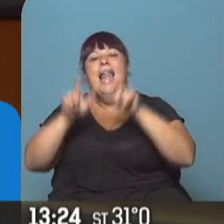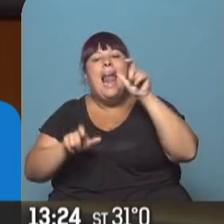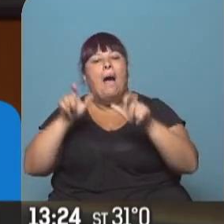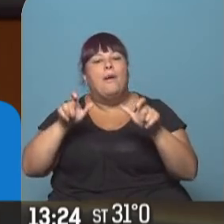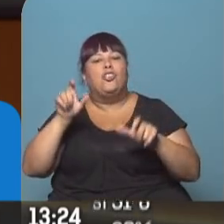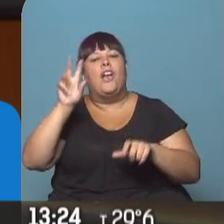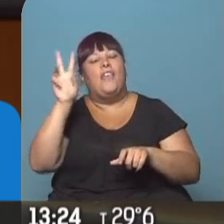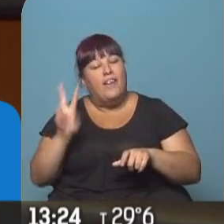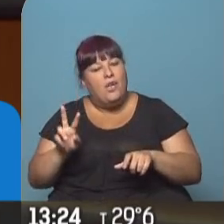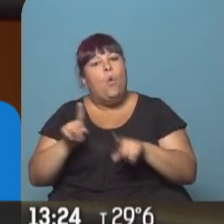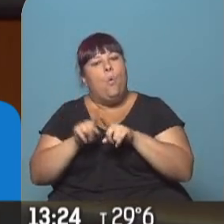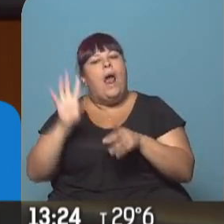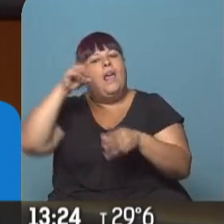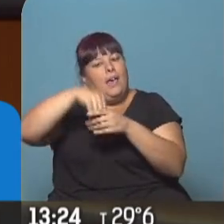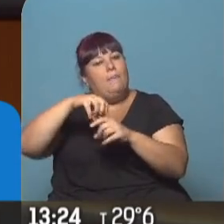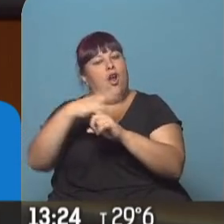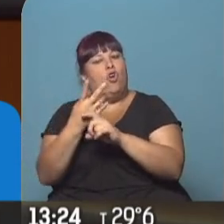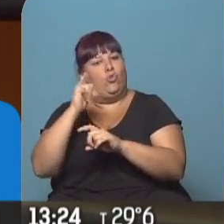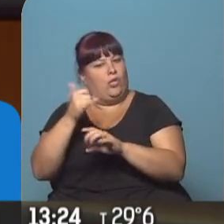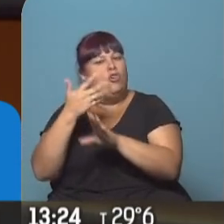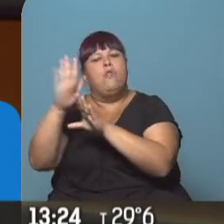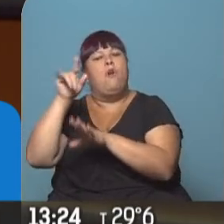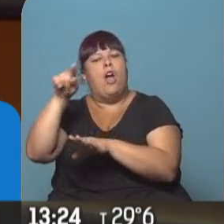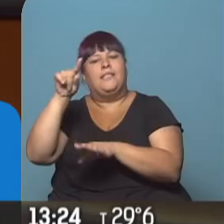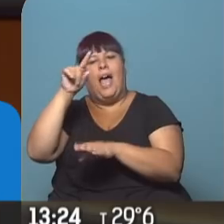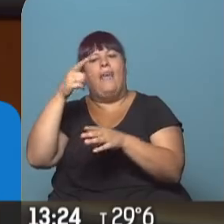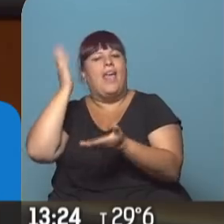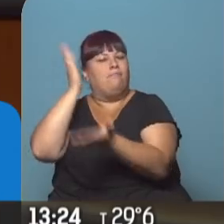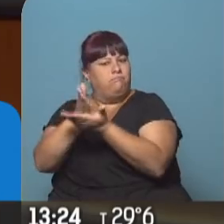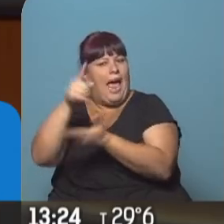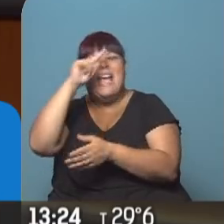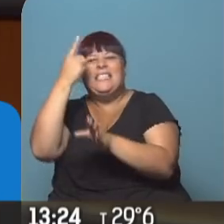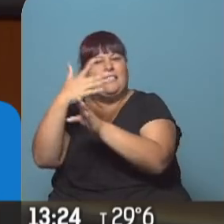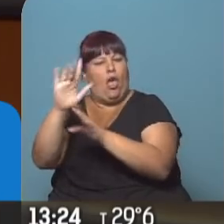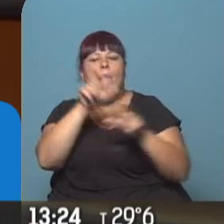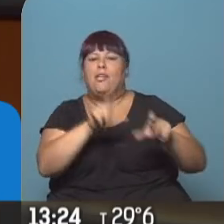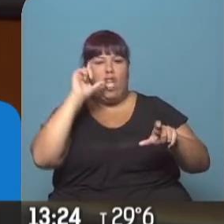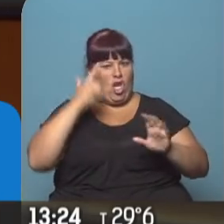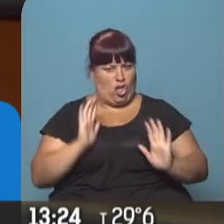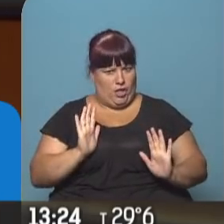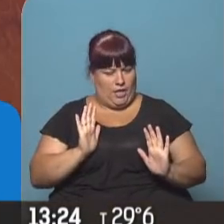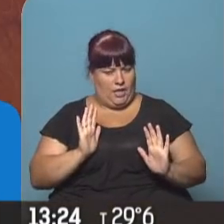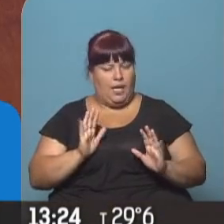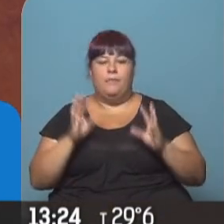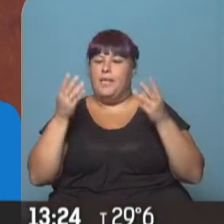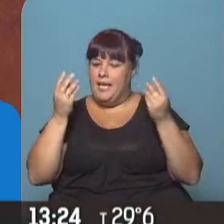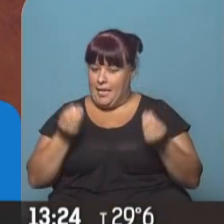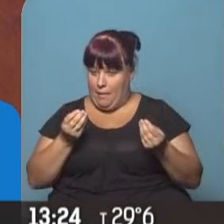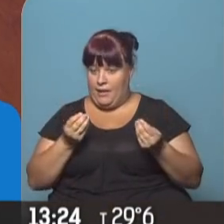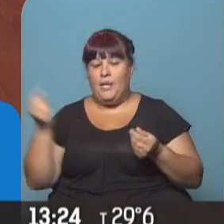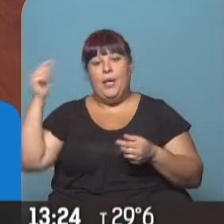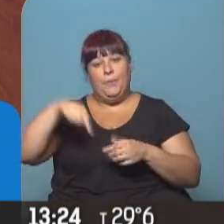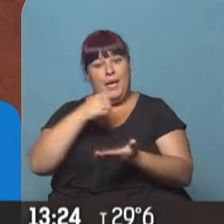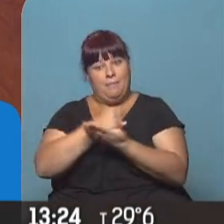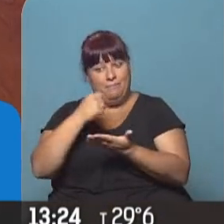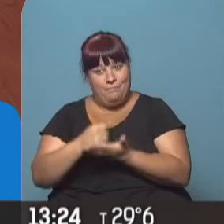de Venezuela como integrantes del Mercosur, independientemente de la sanción al Estado. ¿Qué pasaba? Venían a